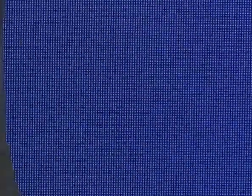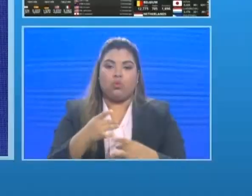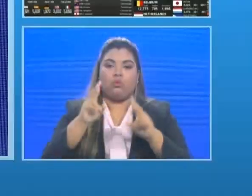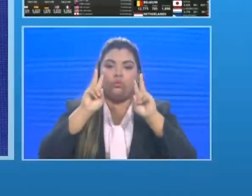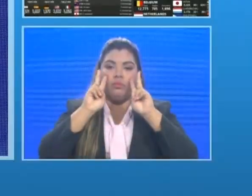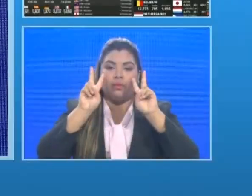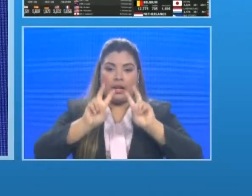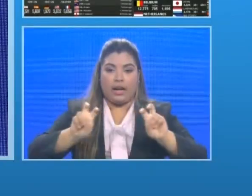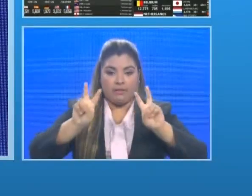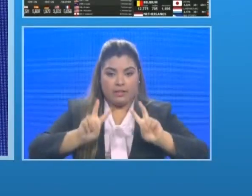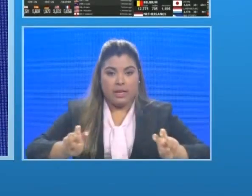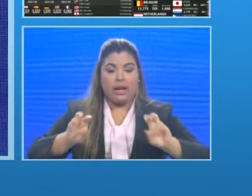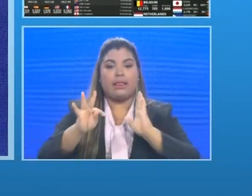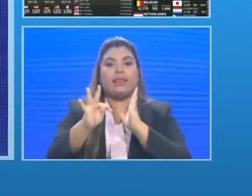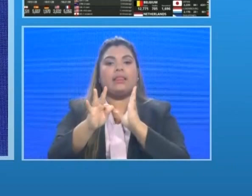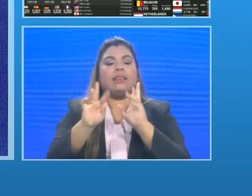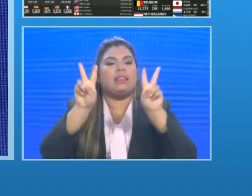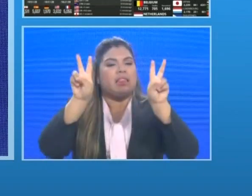temas de seguridad.